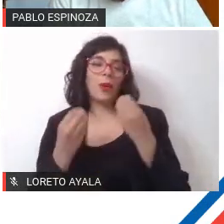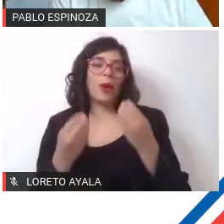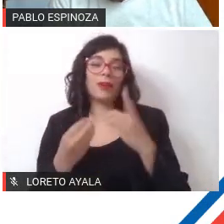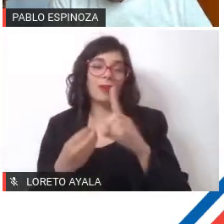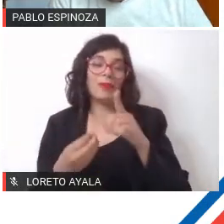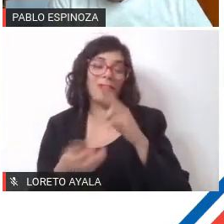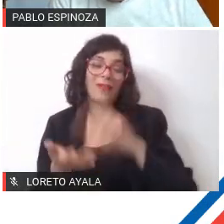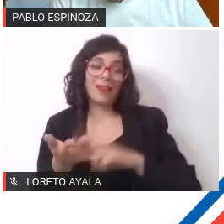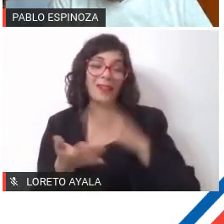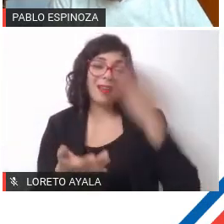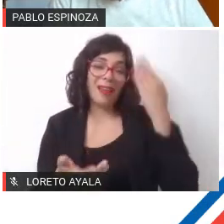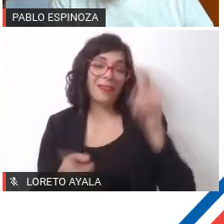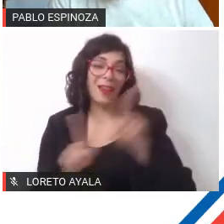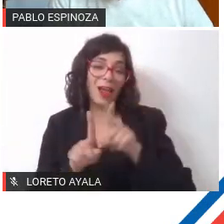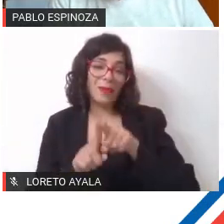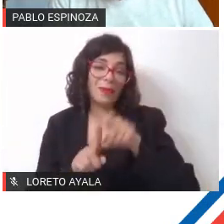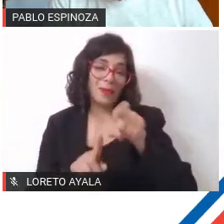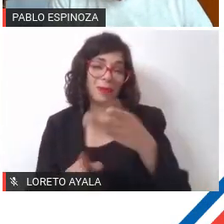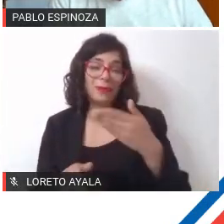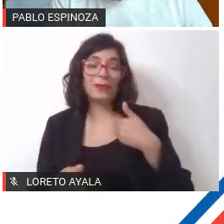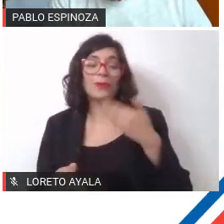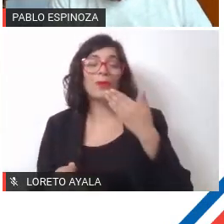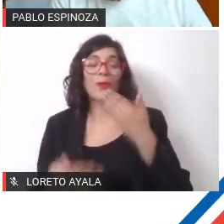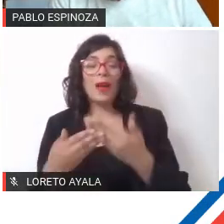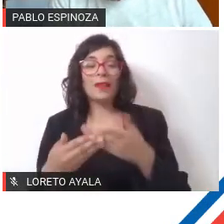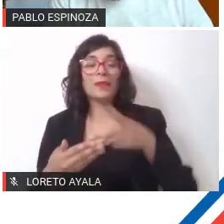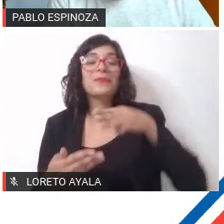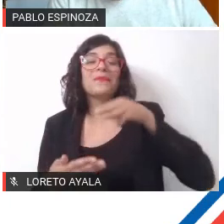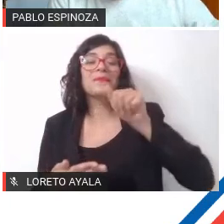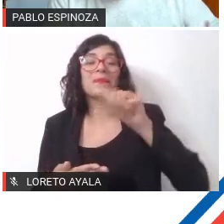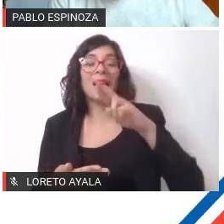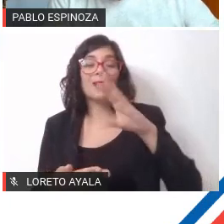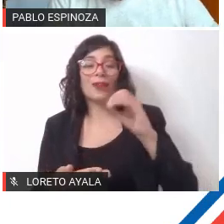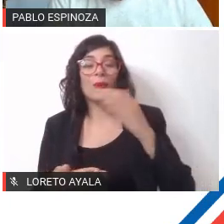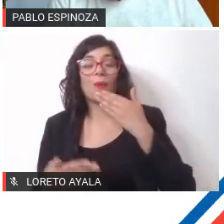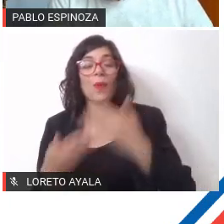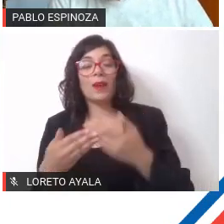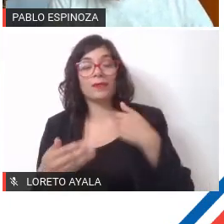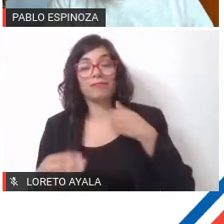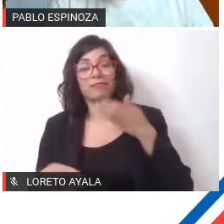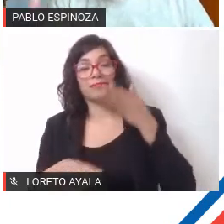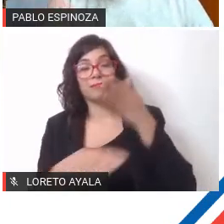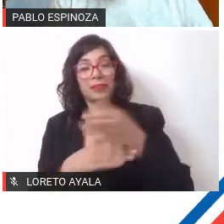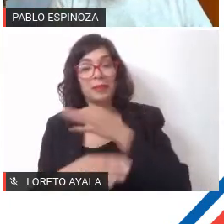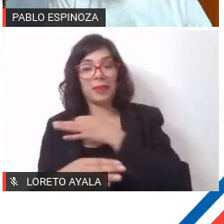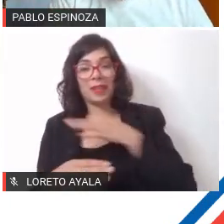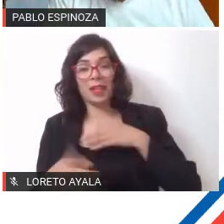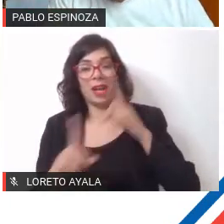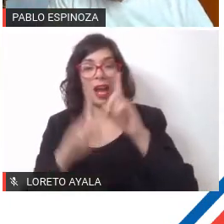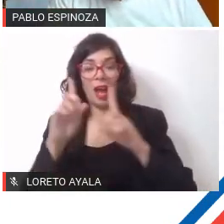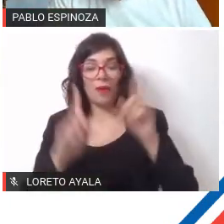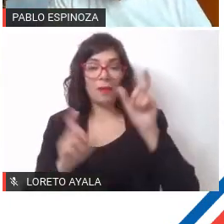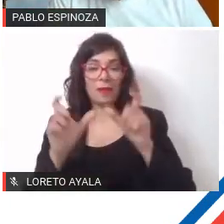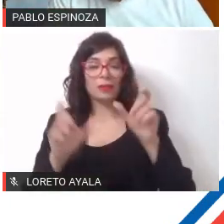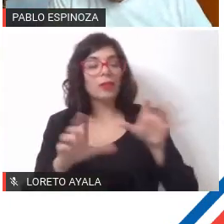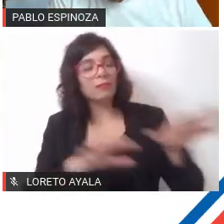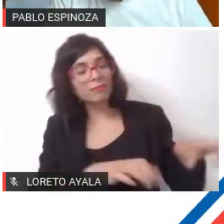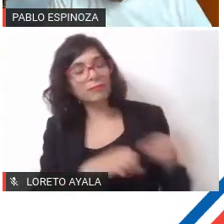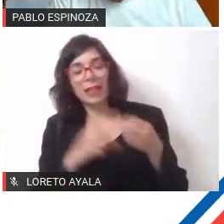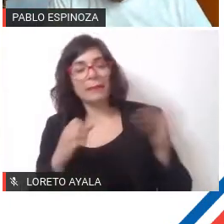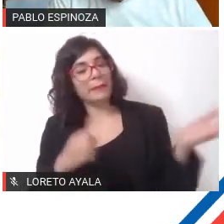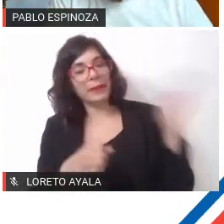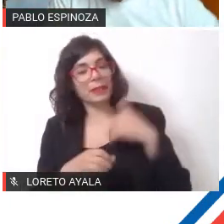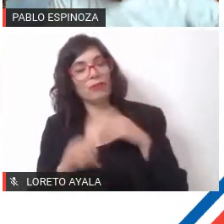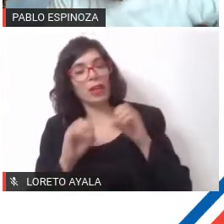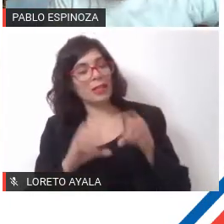ti también te tocó Jorge, o sea, perdón, Marco, tiene gente que lo toma a su alero y te dice, ya cabrón, ven para acá,